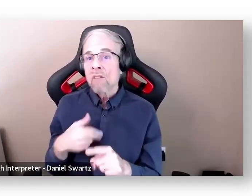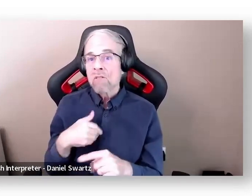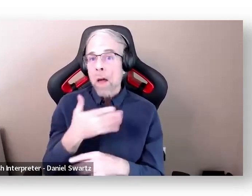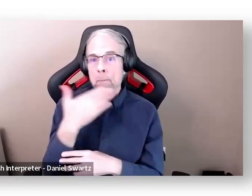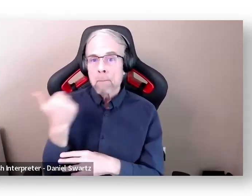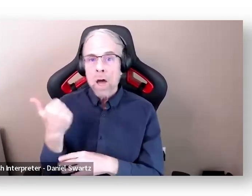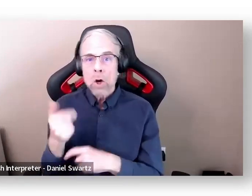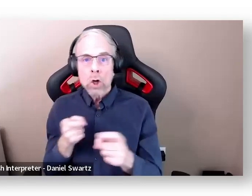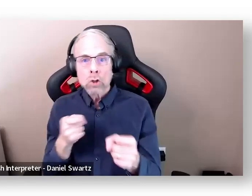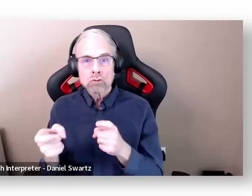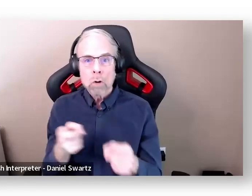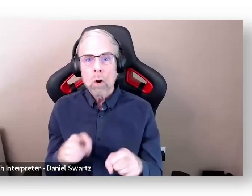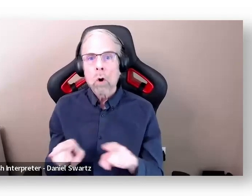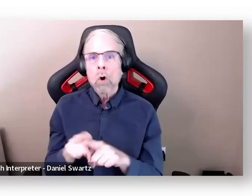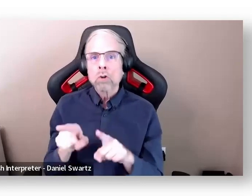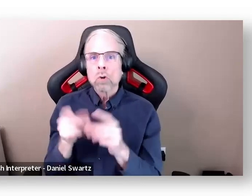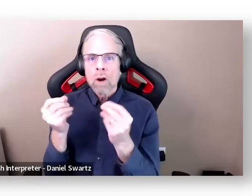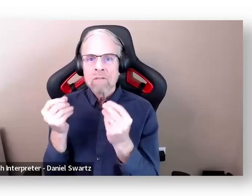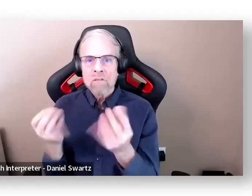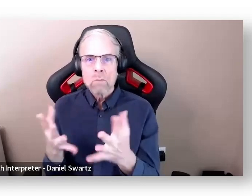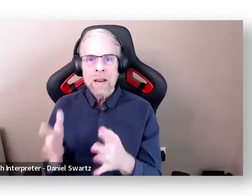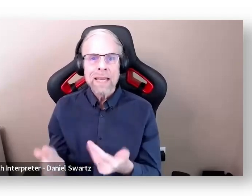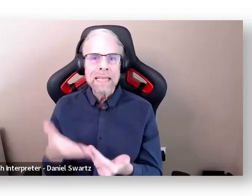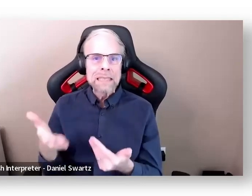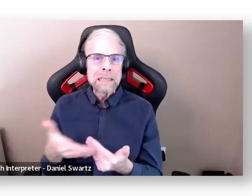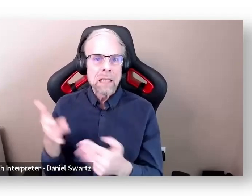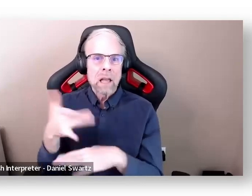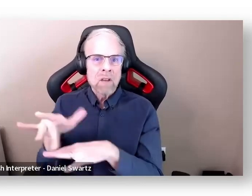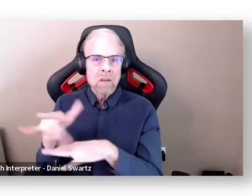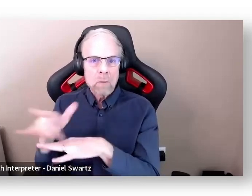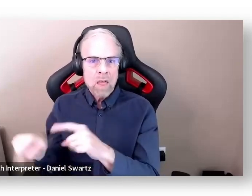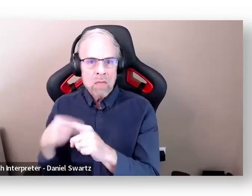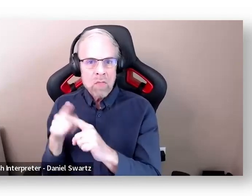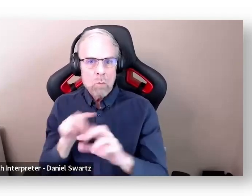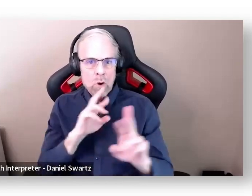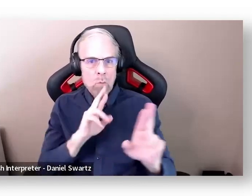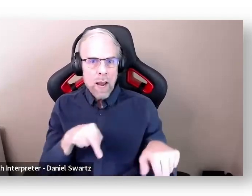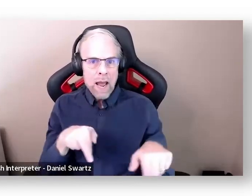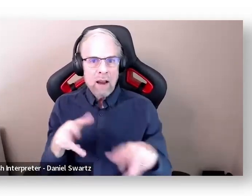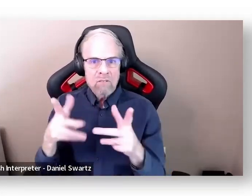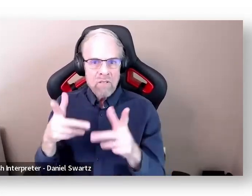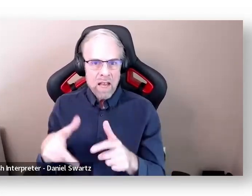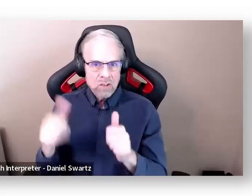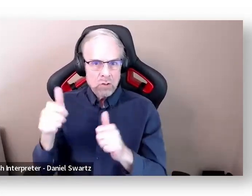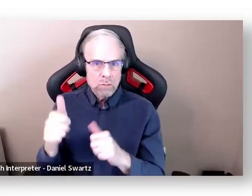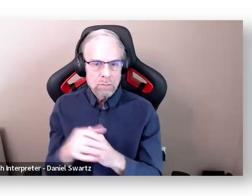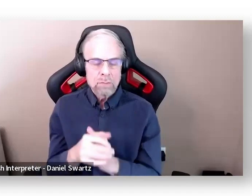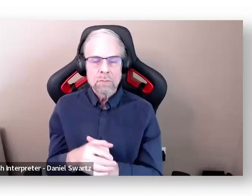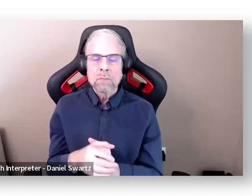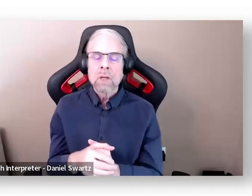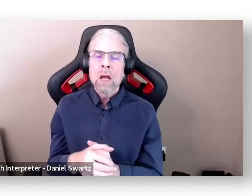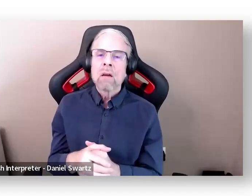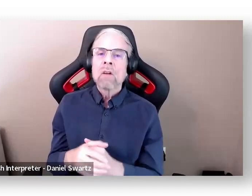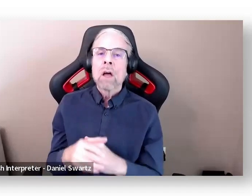situacional, control en tiempo real e información al alcance de nuestra mano para que podamos reaccionar más rápido.